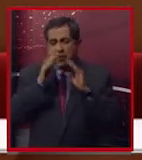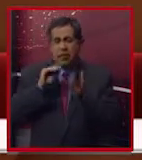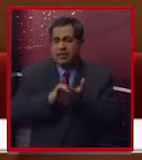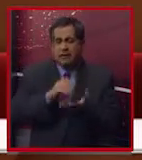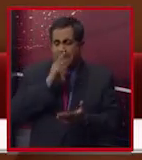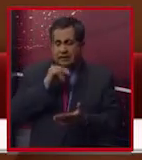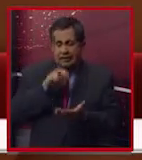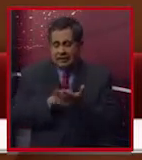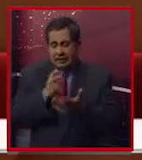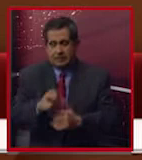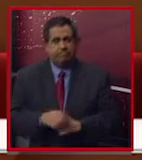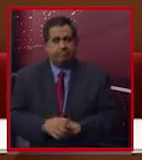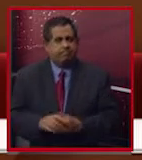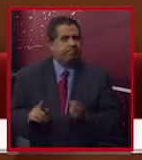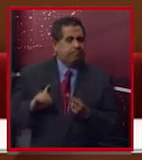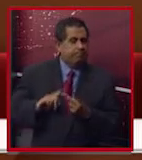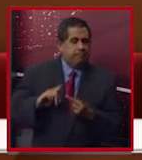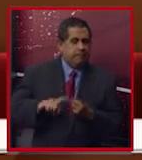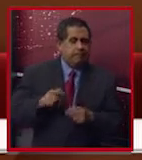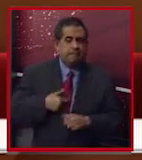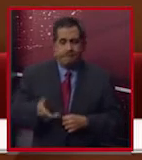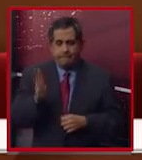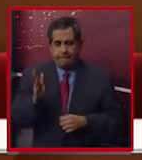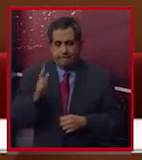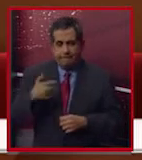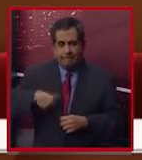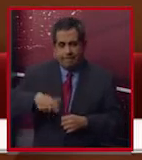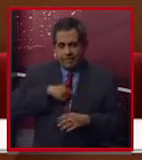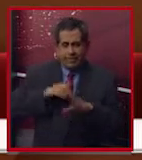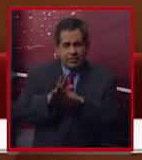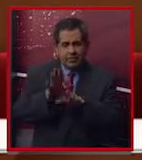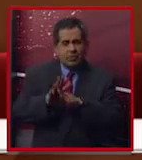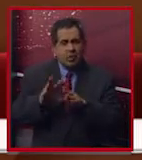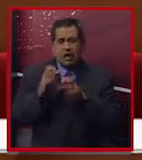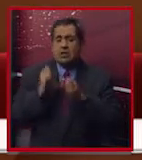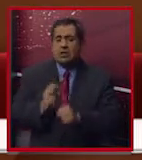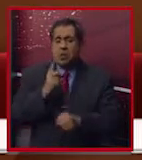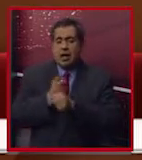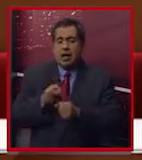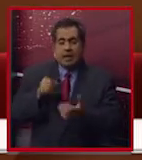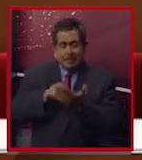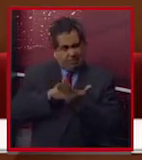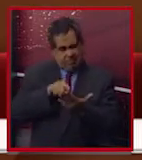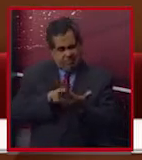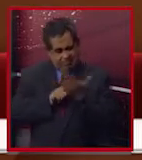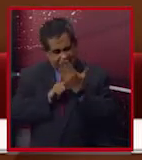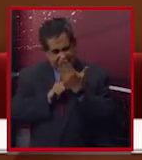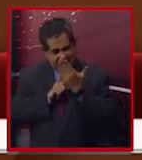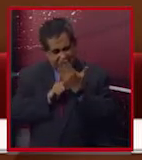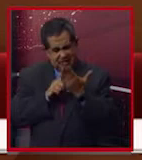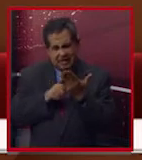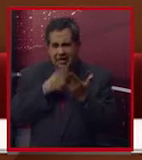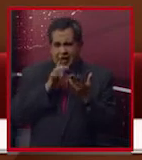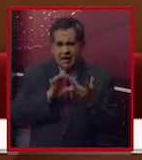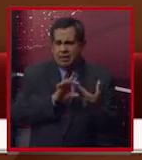decía. Segundo, hemos señalado cómo en la Ley de Seguridad Interna se hace remisión